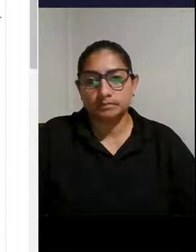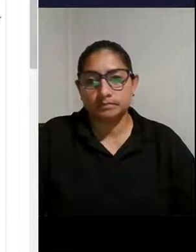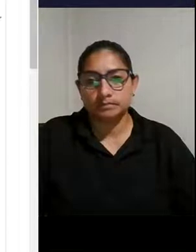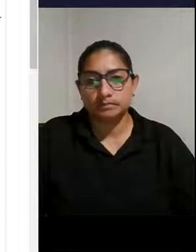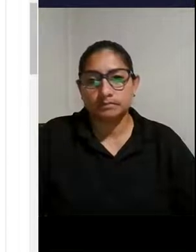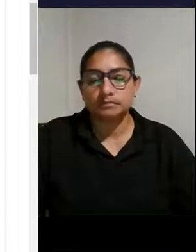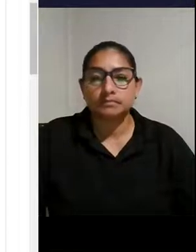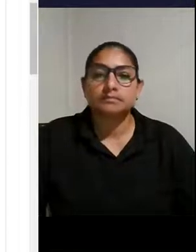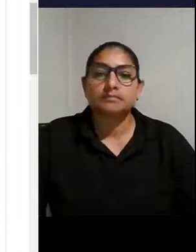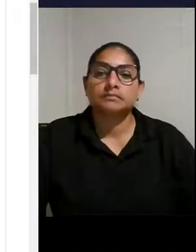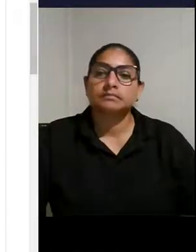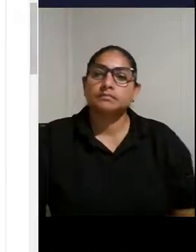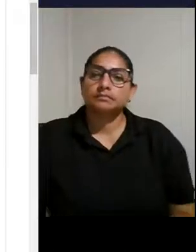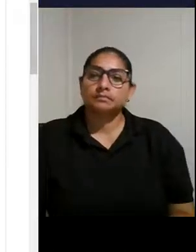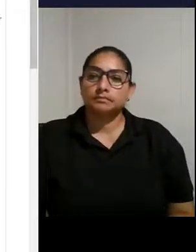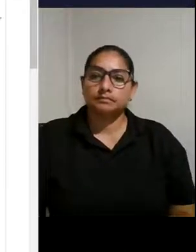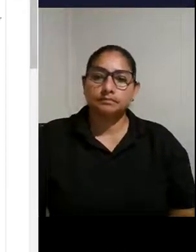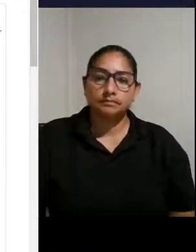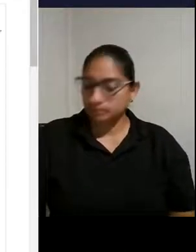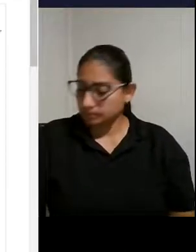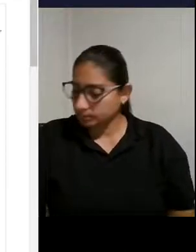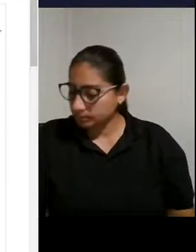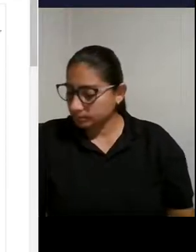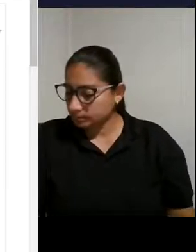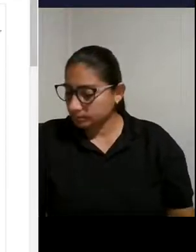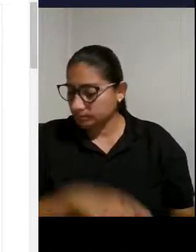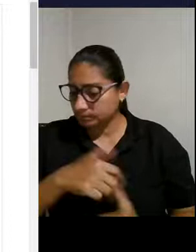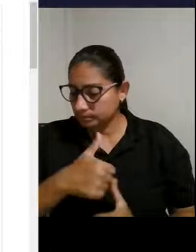ajustar la pantalla, un momentito.